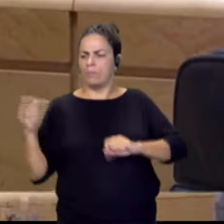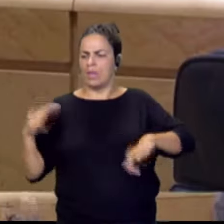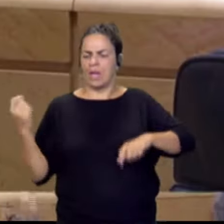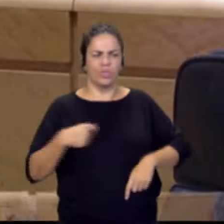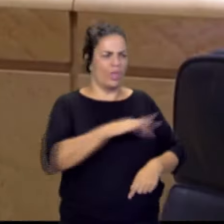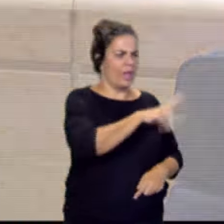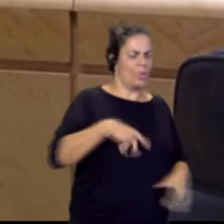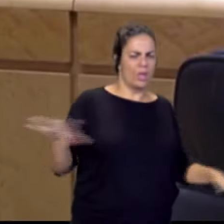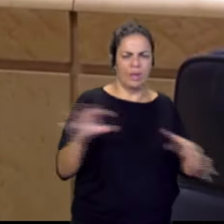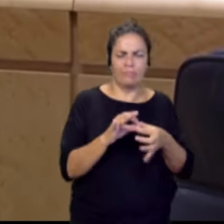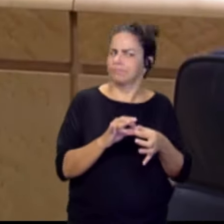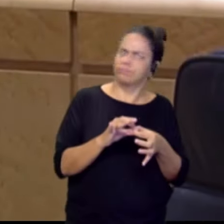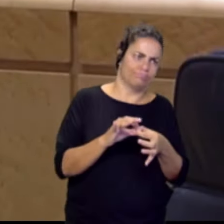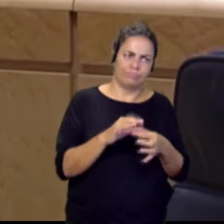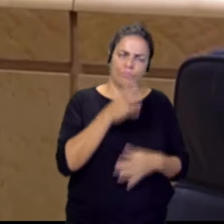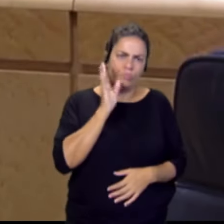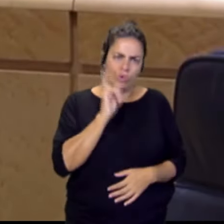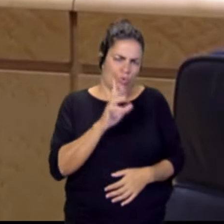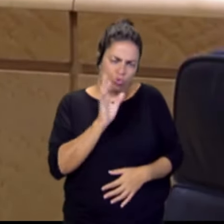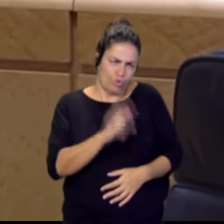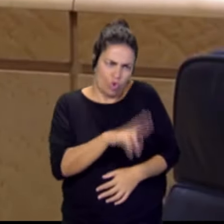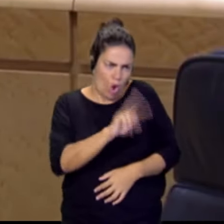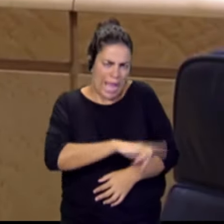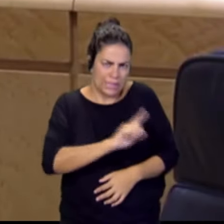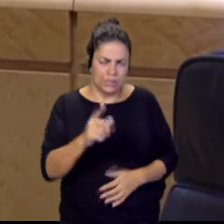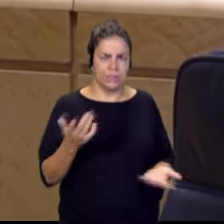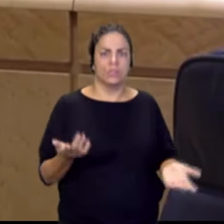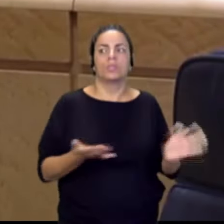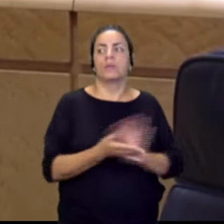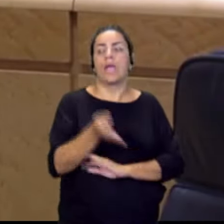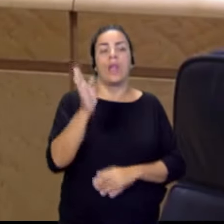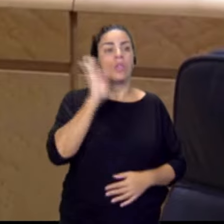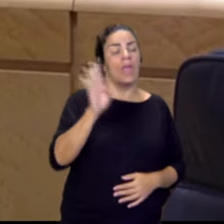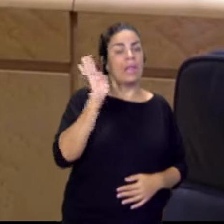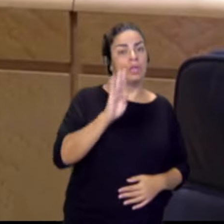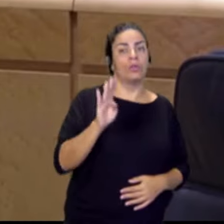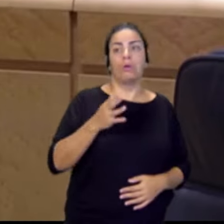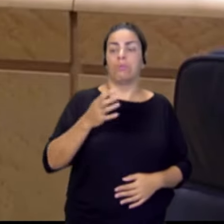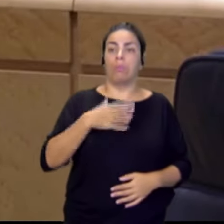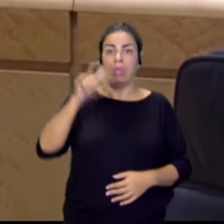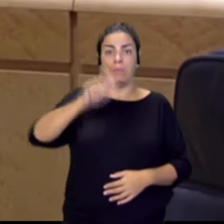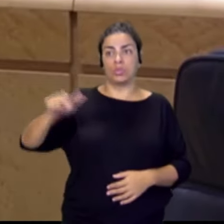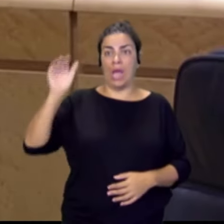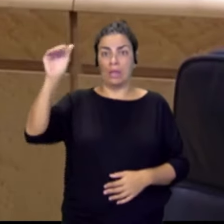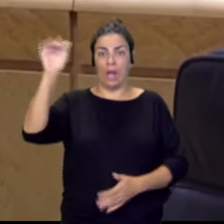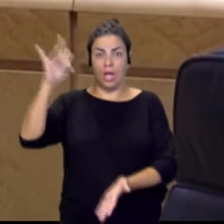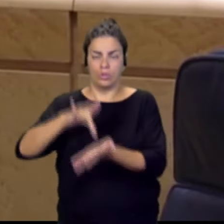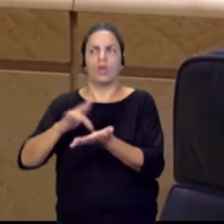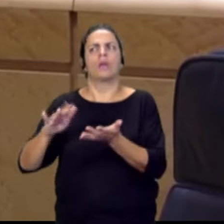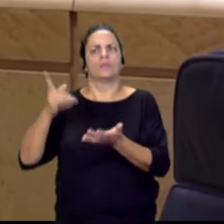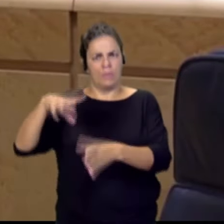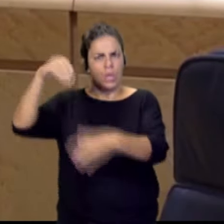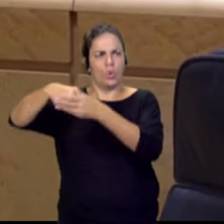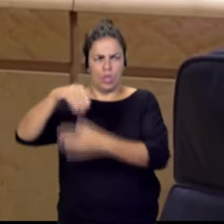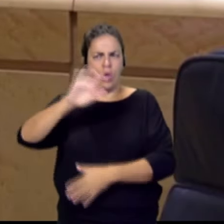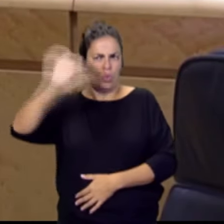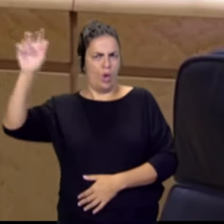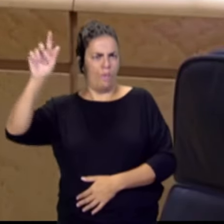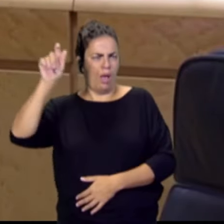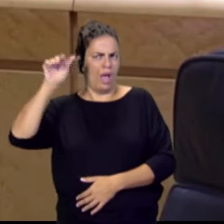no es verdad. Los delitos que se pueden imputar a extranjeros, incluidos los de la Unión Europea,